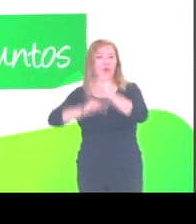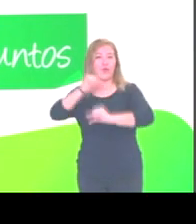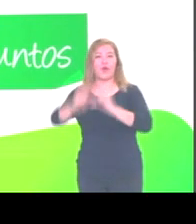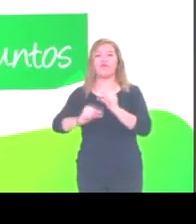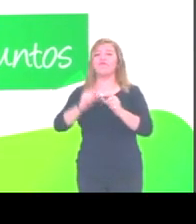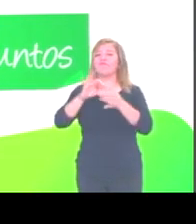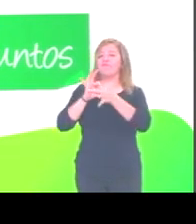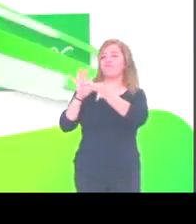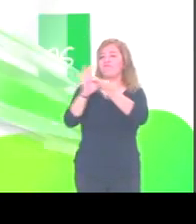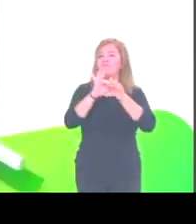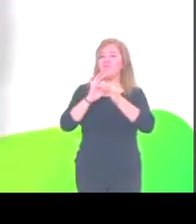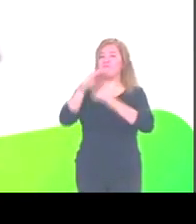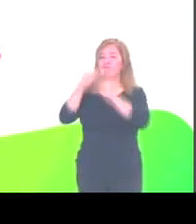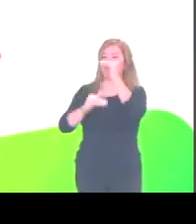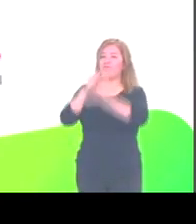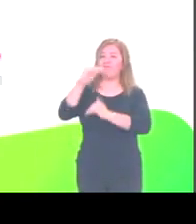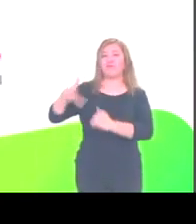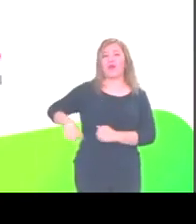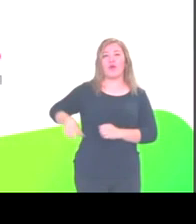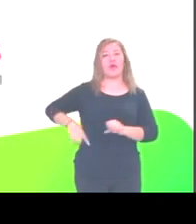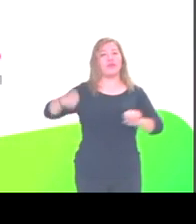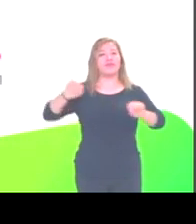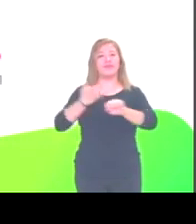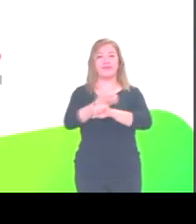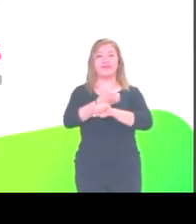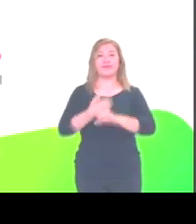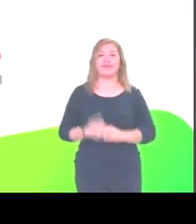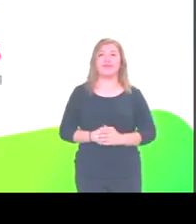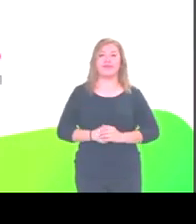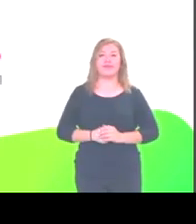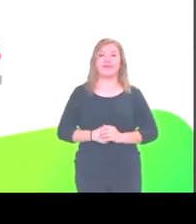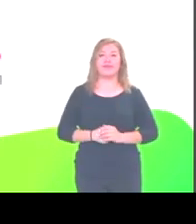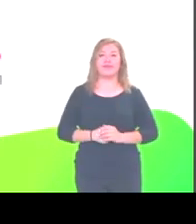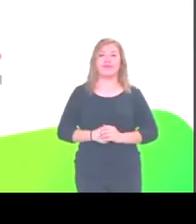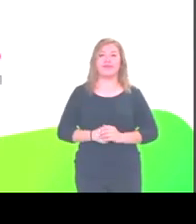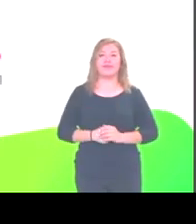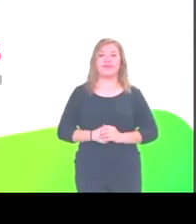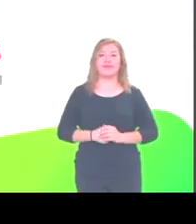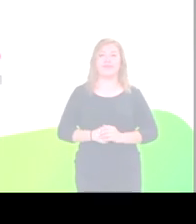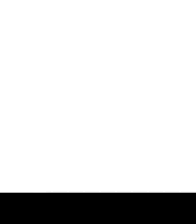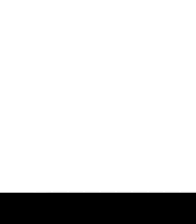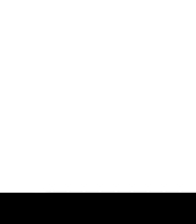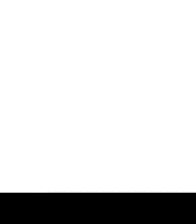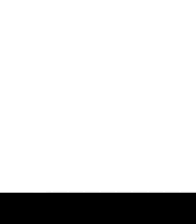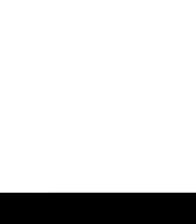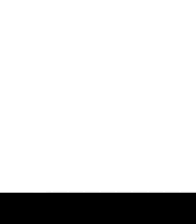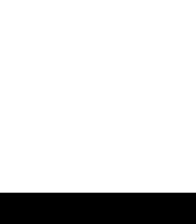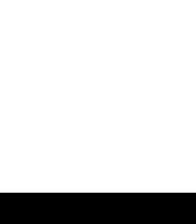Construido juntos. Prosperemos juntos. Gobierno del Estado.